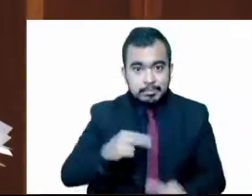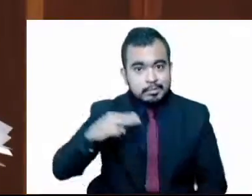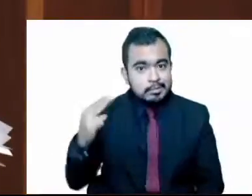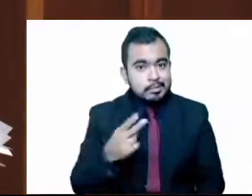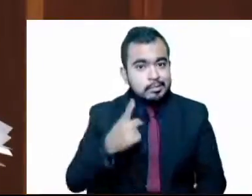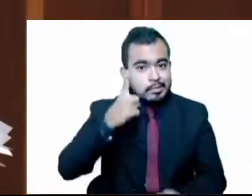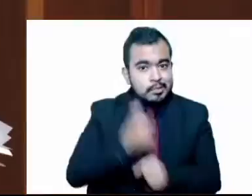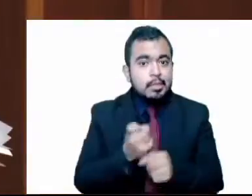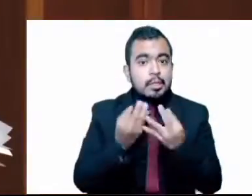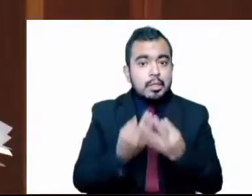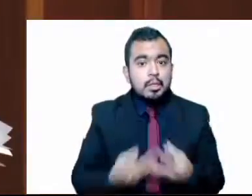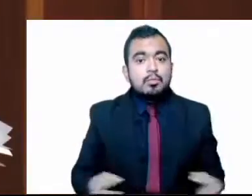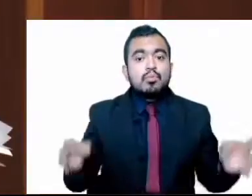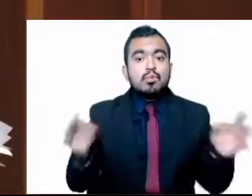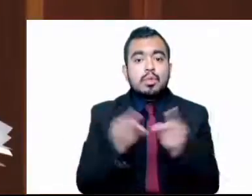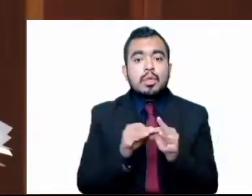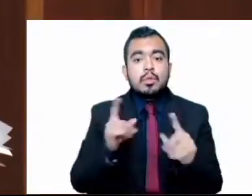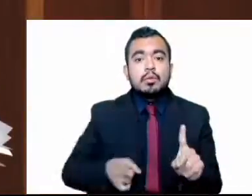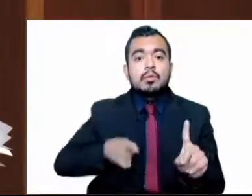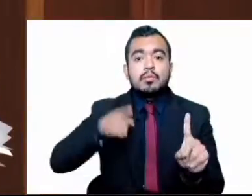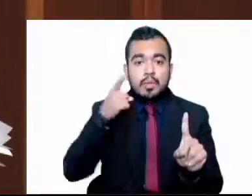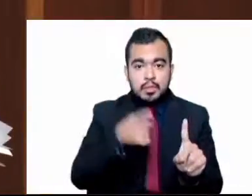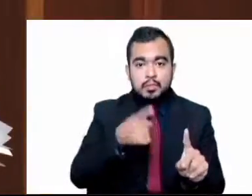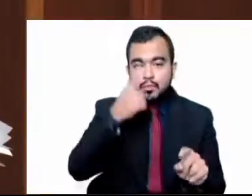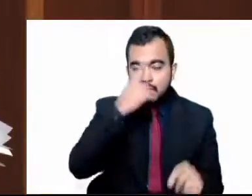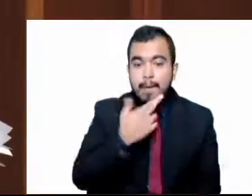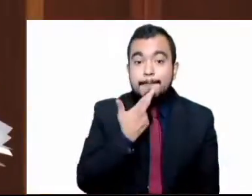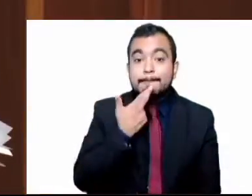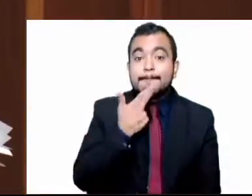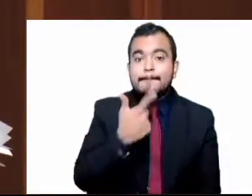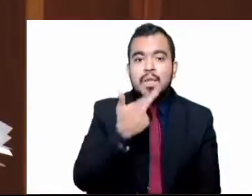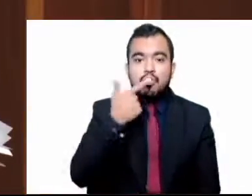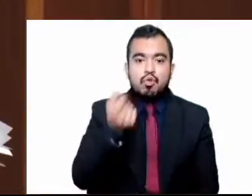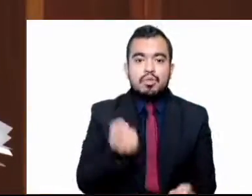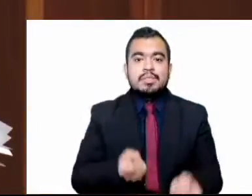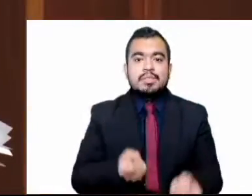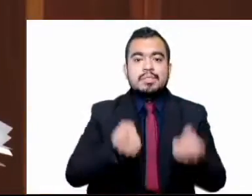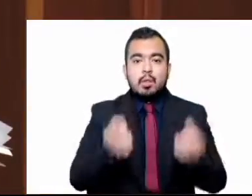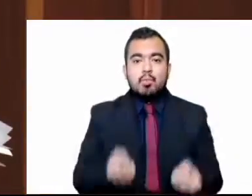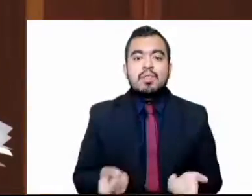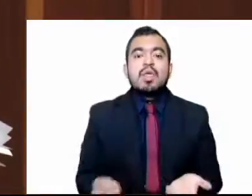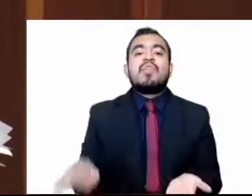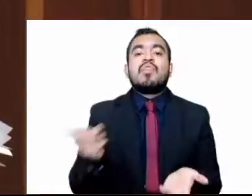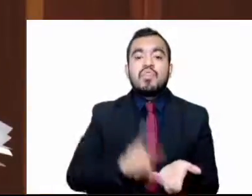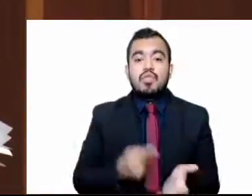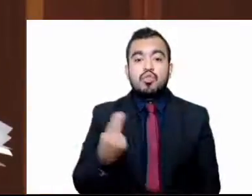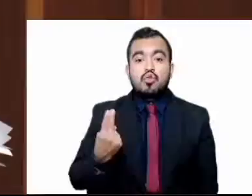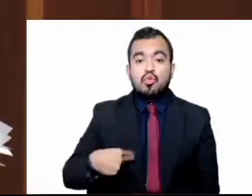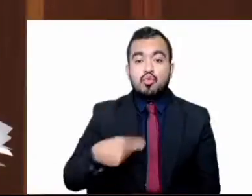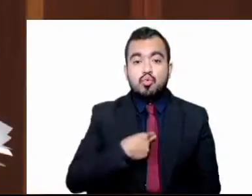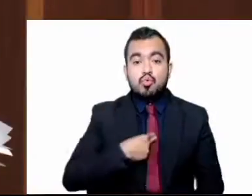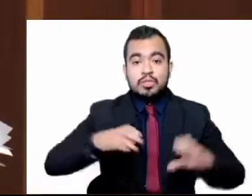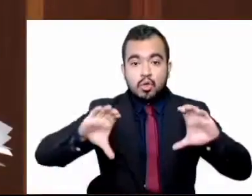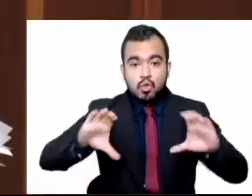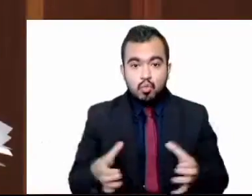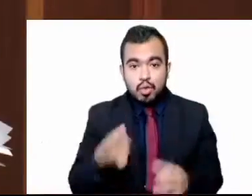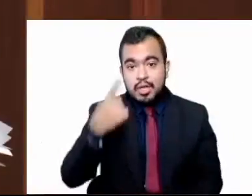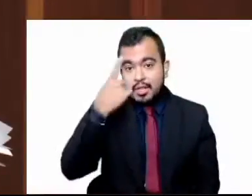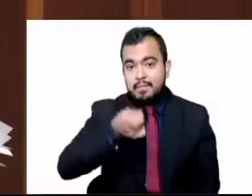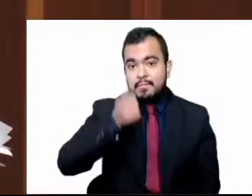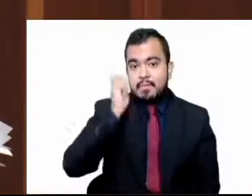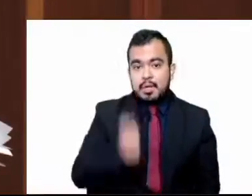por objeto fortalecer la seguridad en nuestras comunidades y construir una justa, igualitaria y